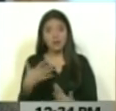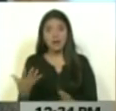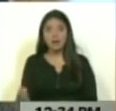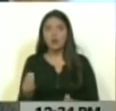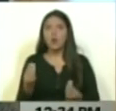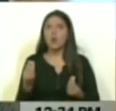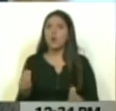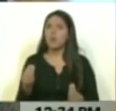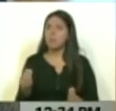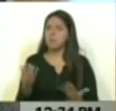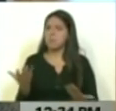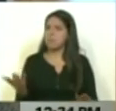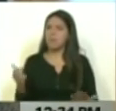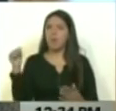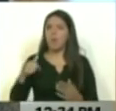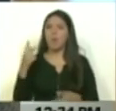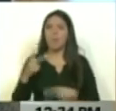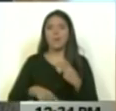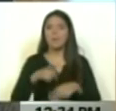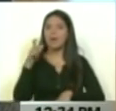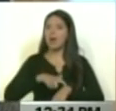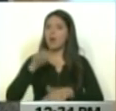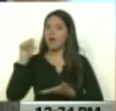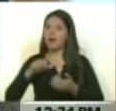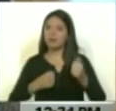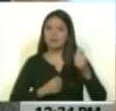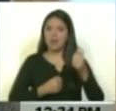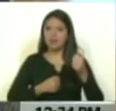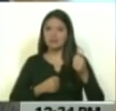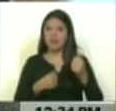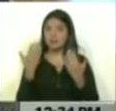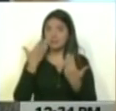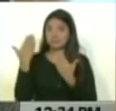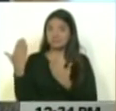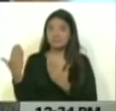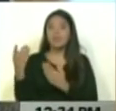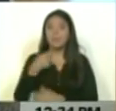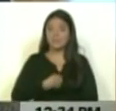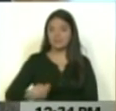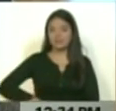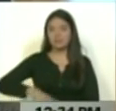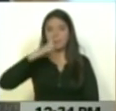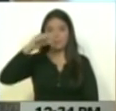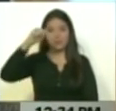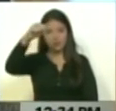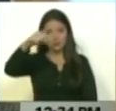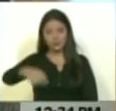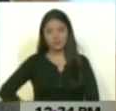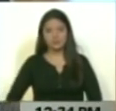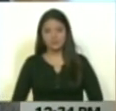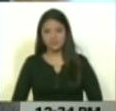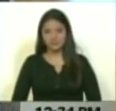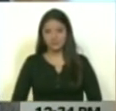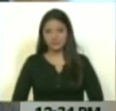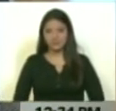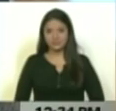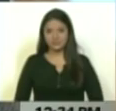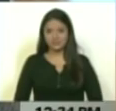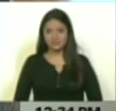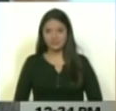está desarrollando hoy el programa La Hora de la Salsa, transmitido y conducido por el presidente Nicolás Maduro. Javiene, te escuchamos. Feliz mañana.